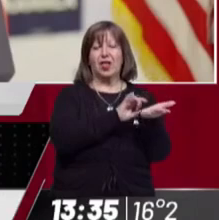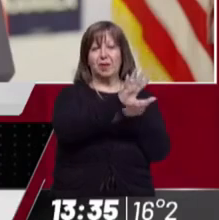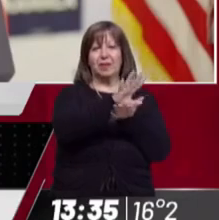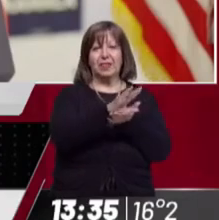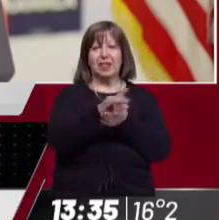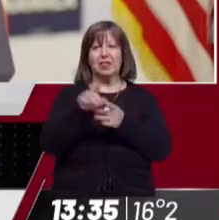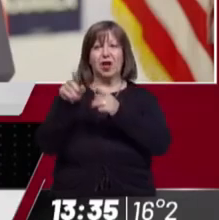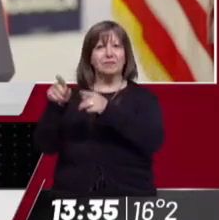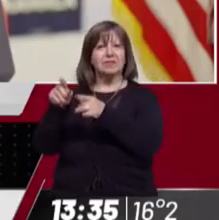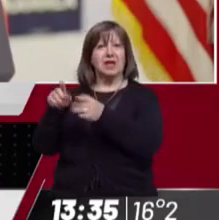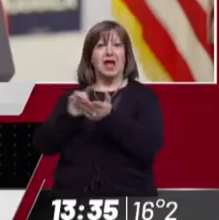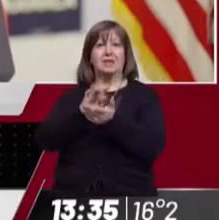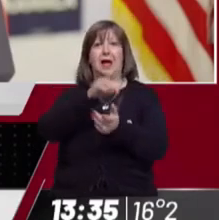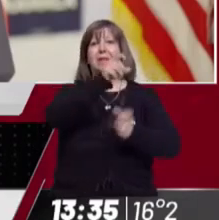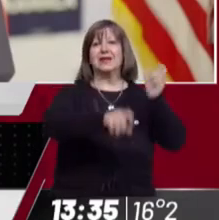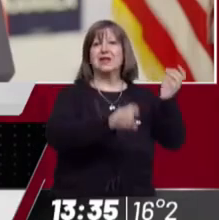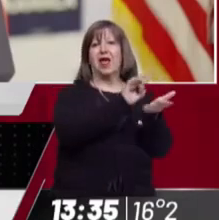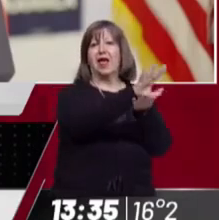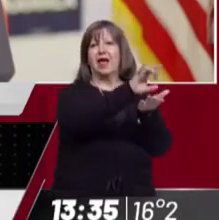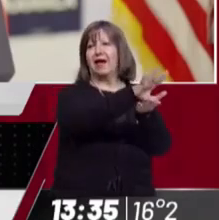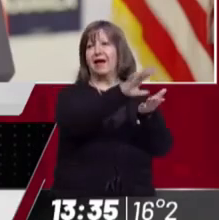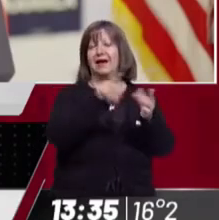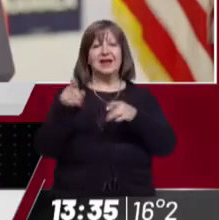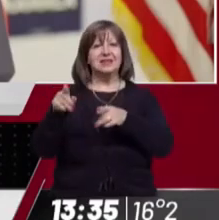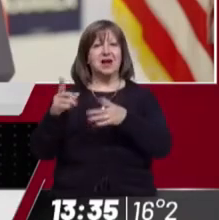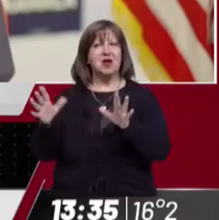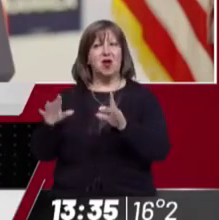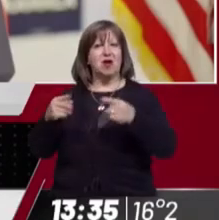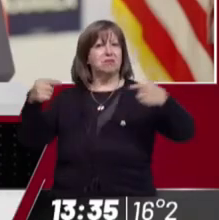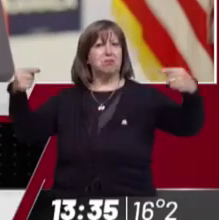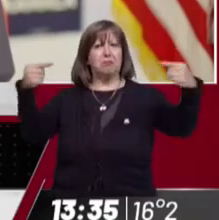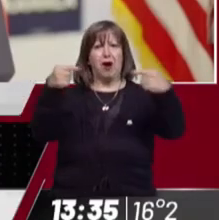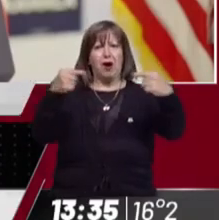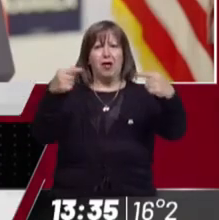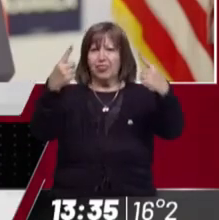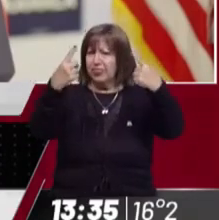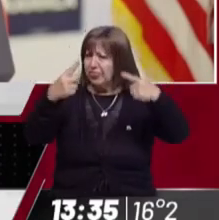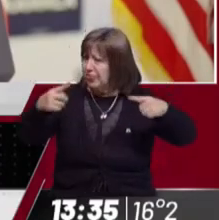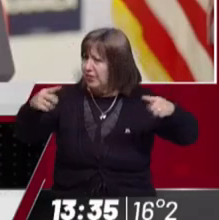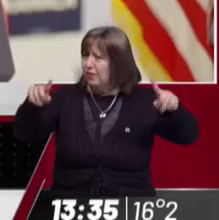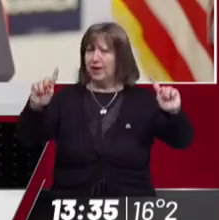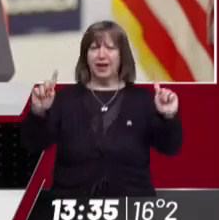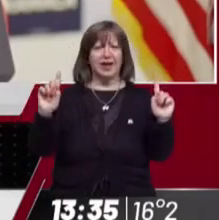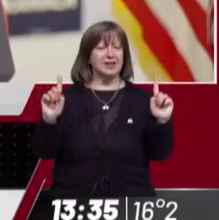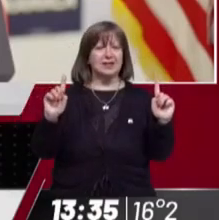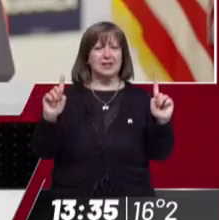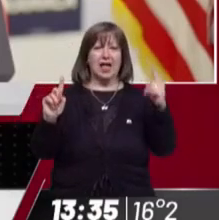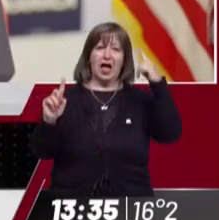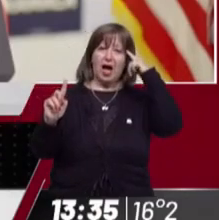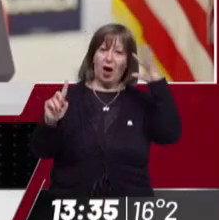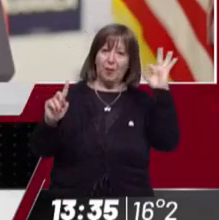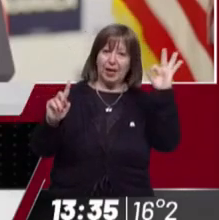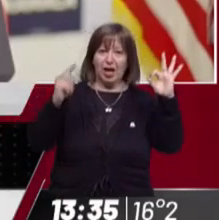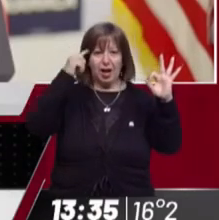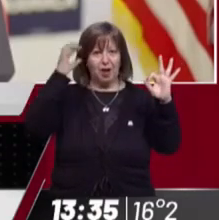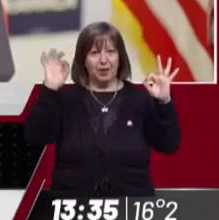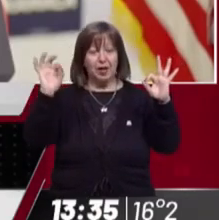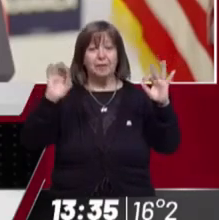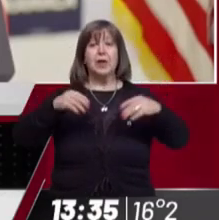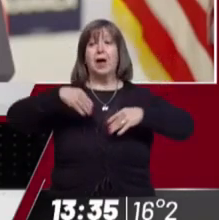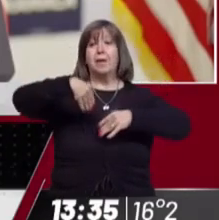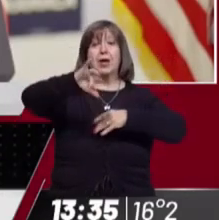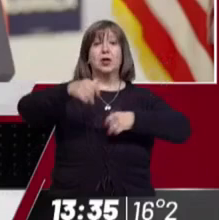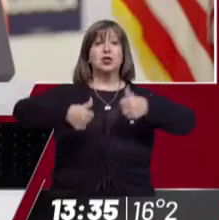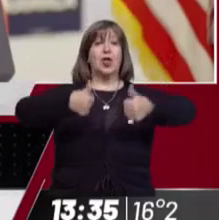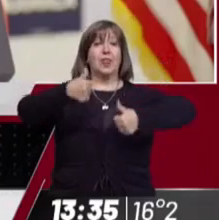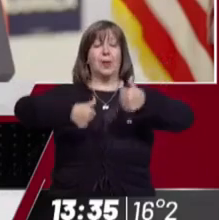es completamente distinta. Por eso digo, son dos modelos contrapuestos. Va a haber un próximo debate entre ella y